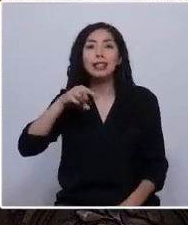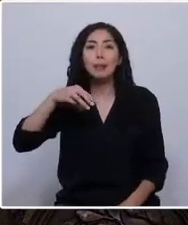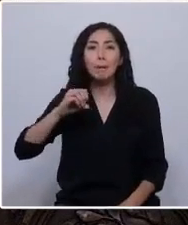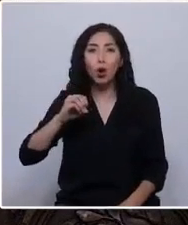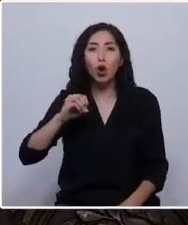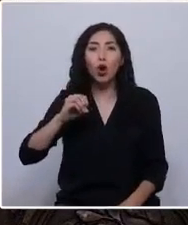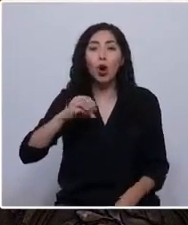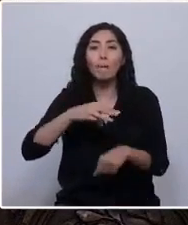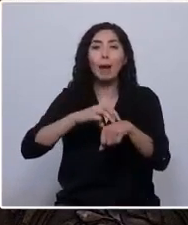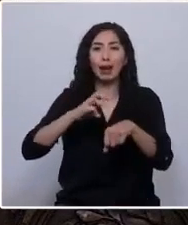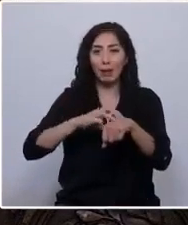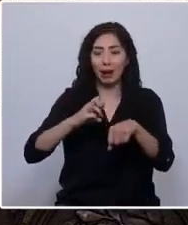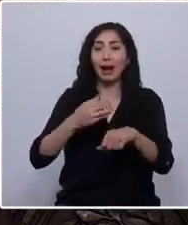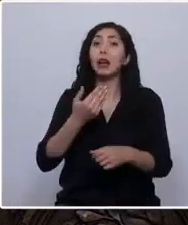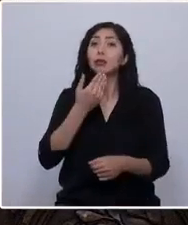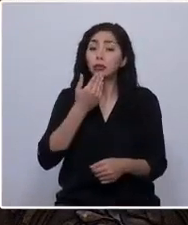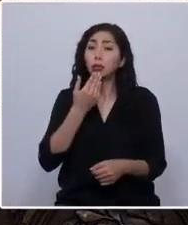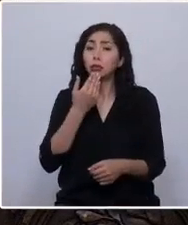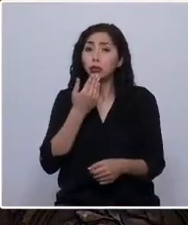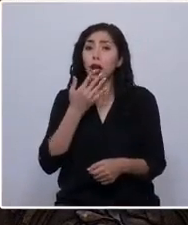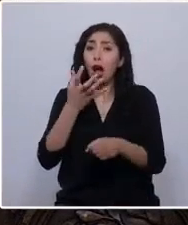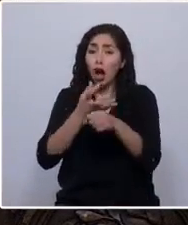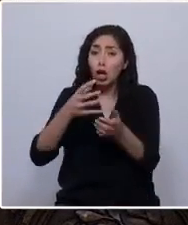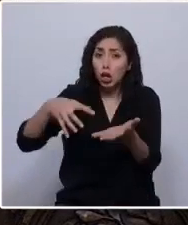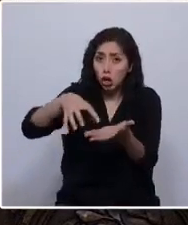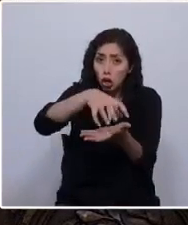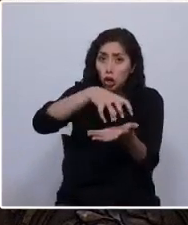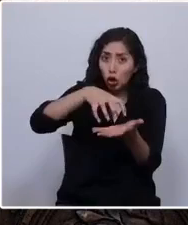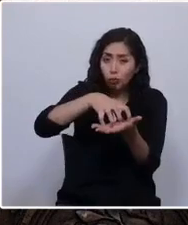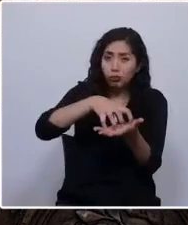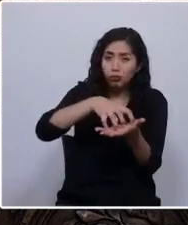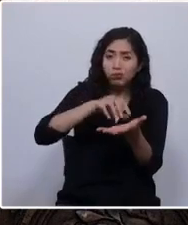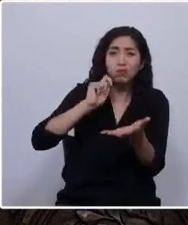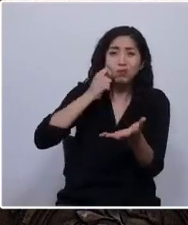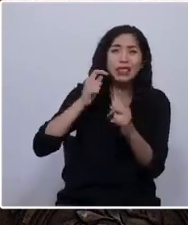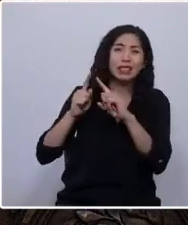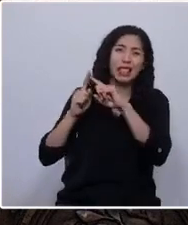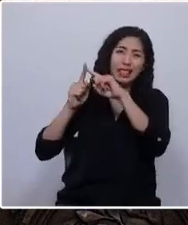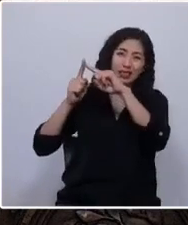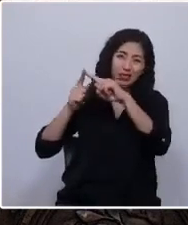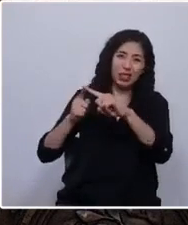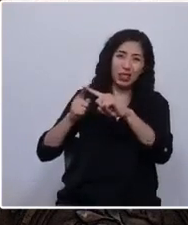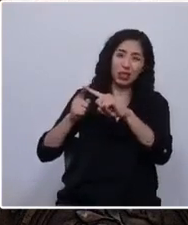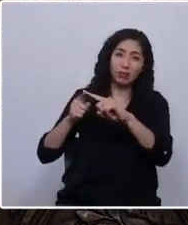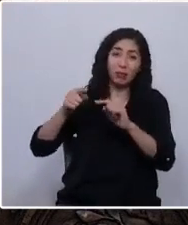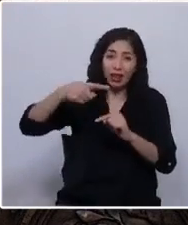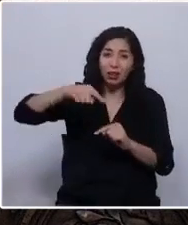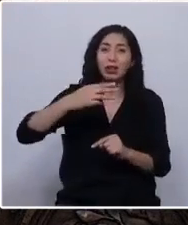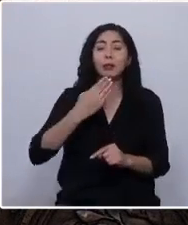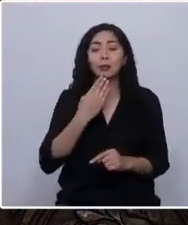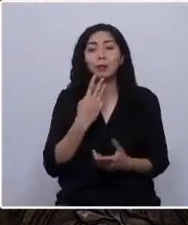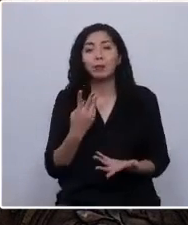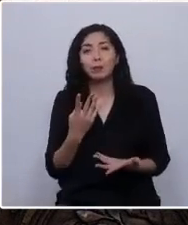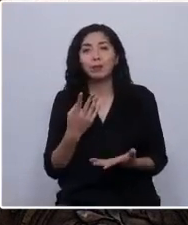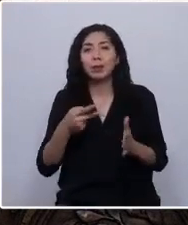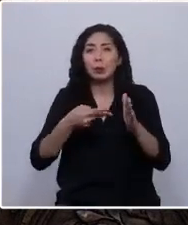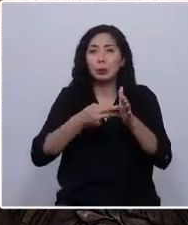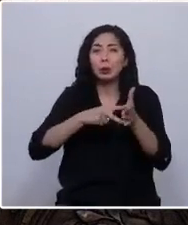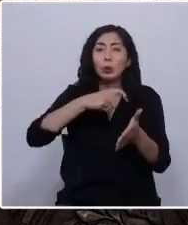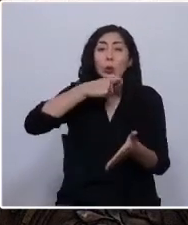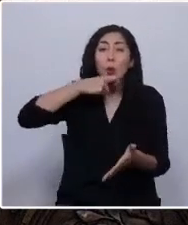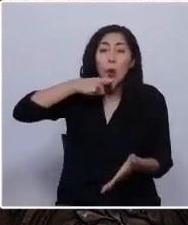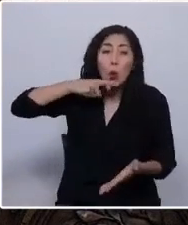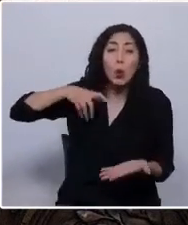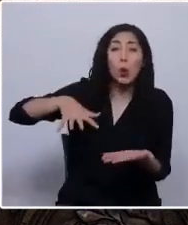tiene su lado B, con varias de sus comunas catalogadas como zonas de sacrificio, varias de ellas también viviendo una profunda crisis hídrica, y